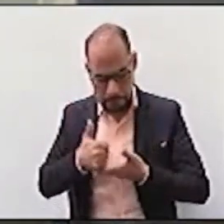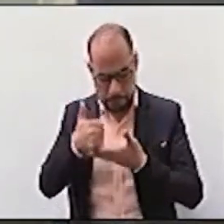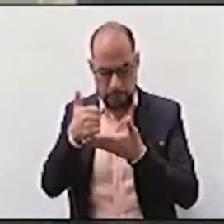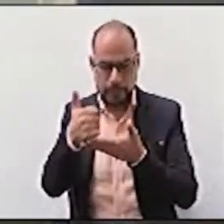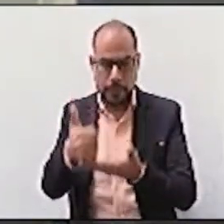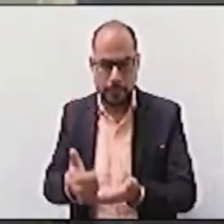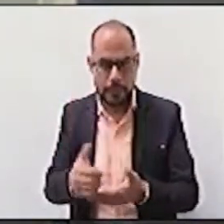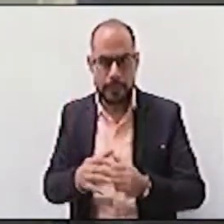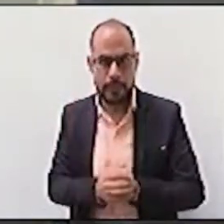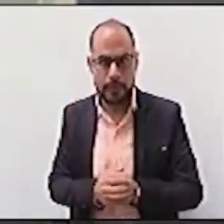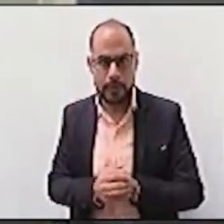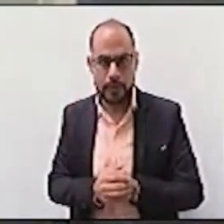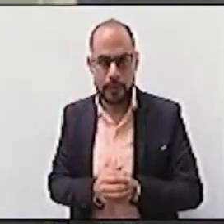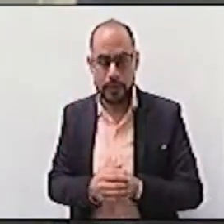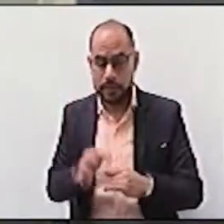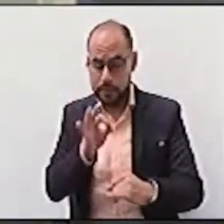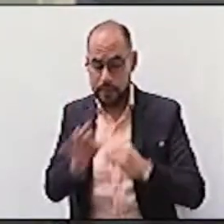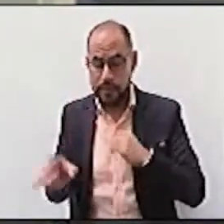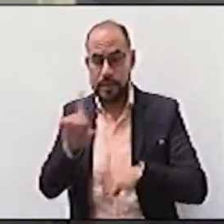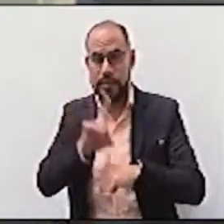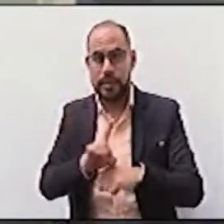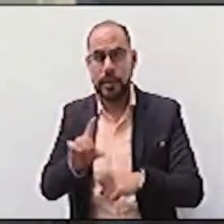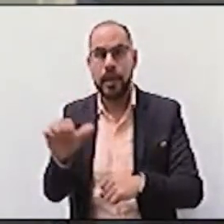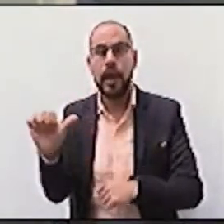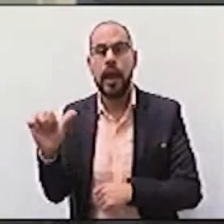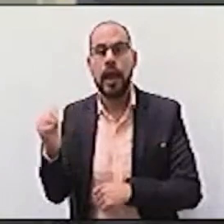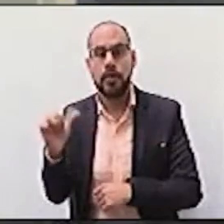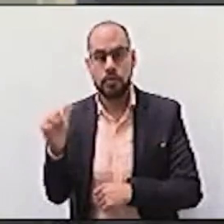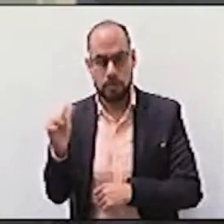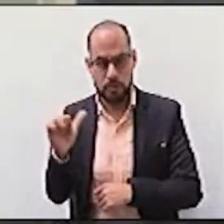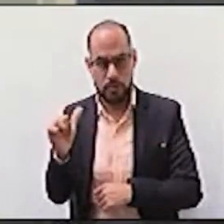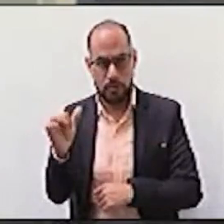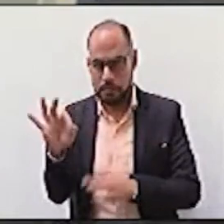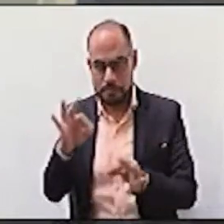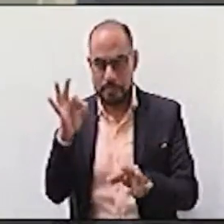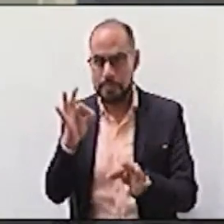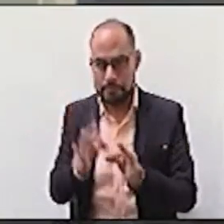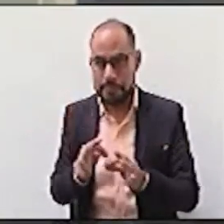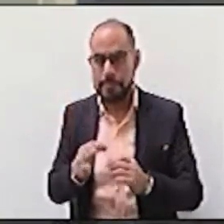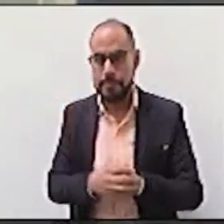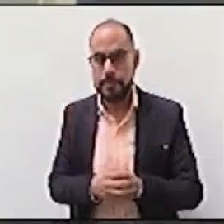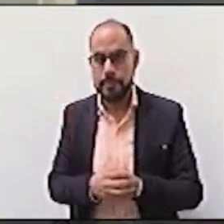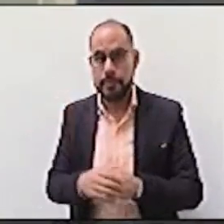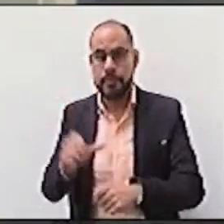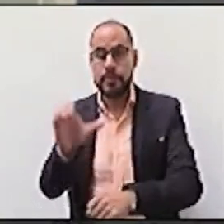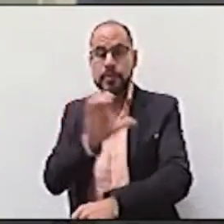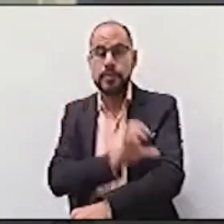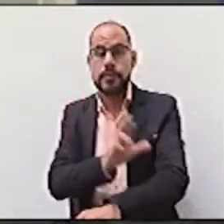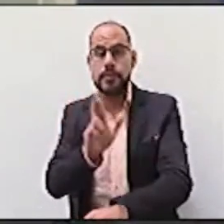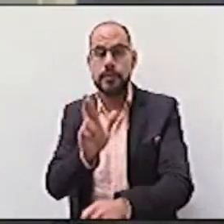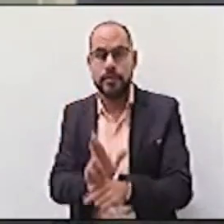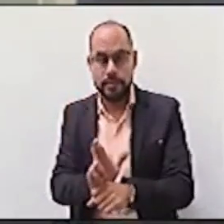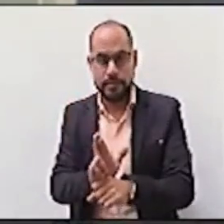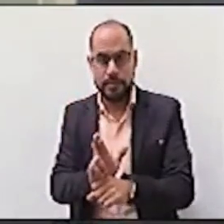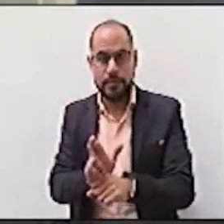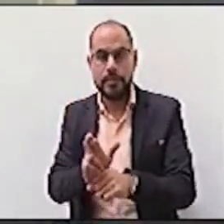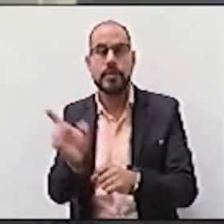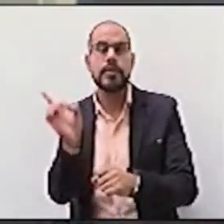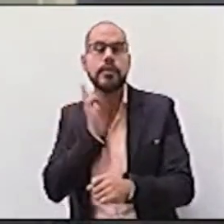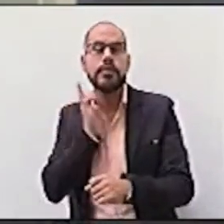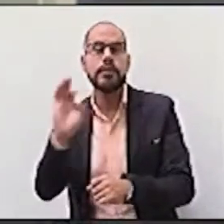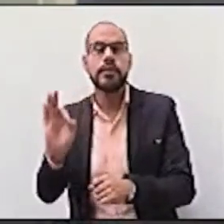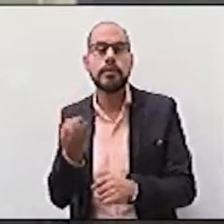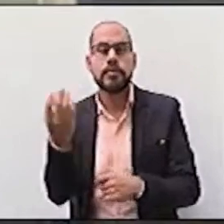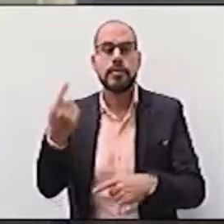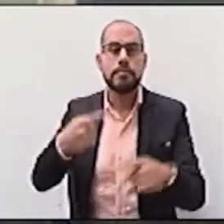un buen día, el último día de agosto para ser exactos, el coordinador de los diputados